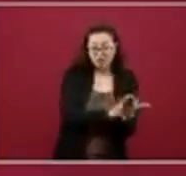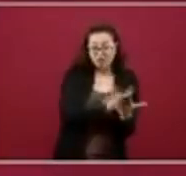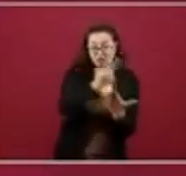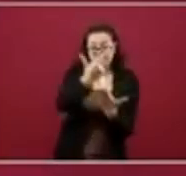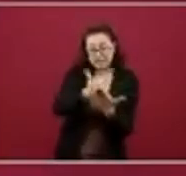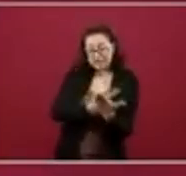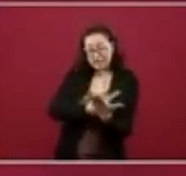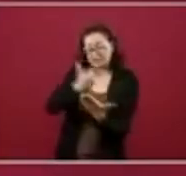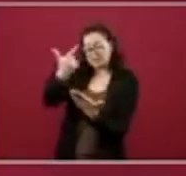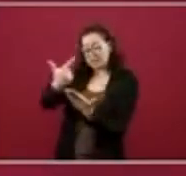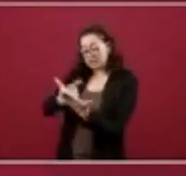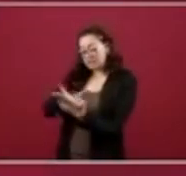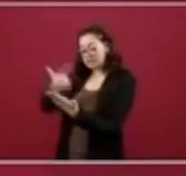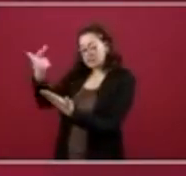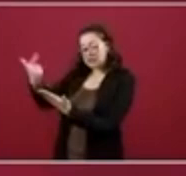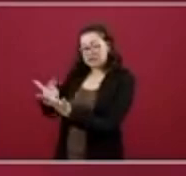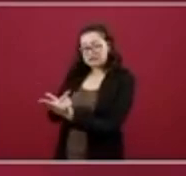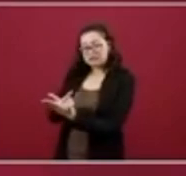de cómo